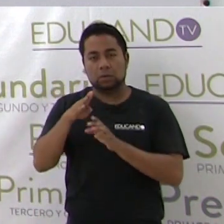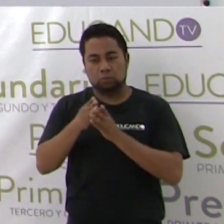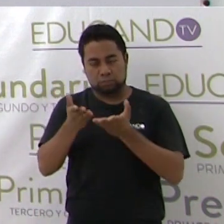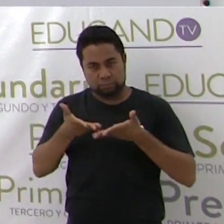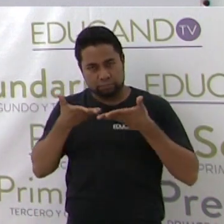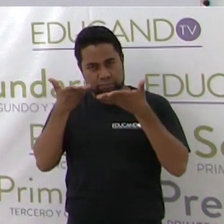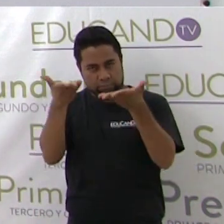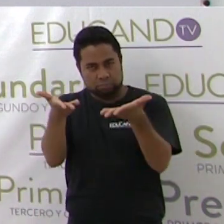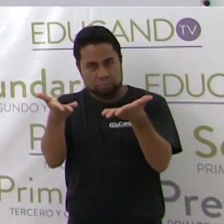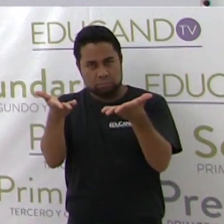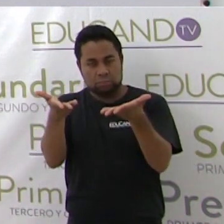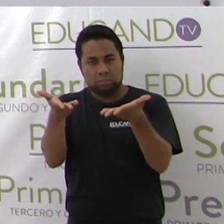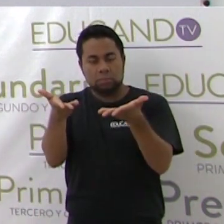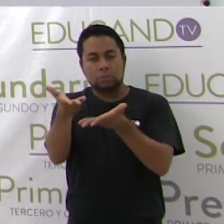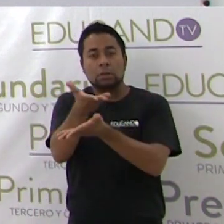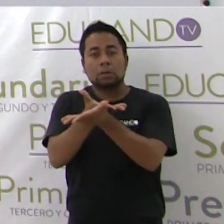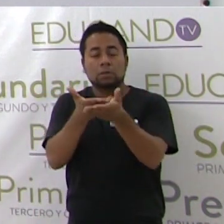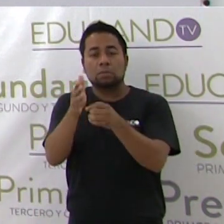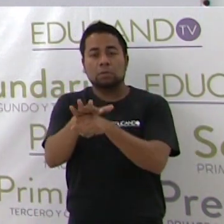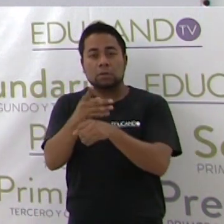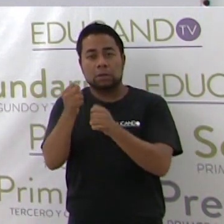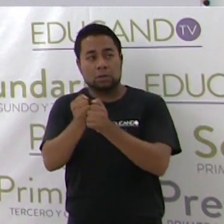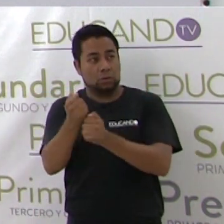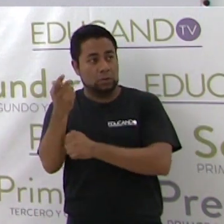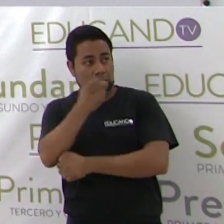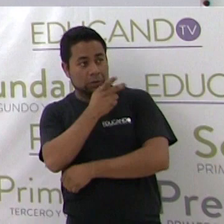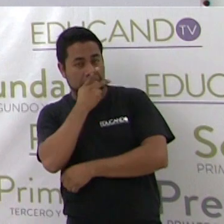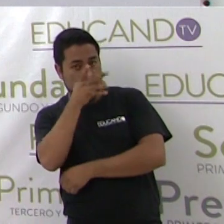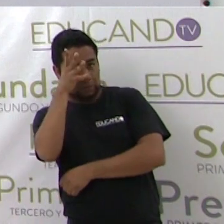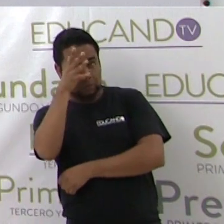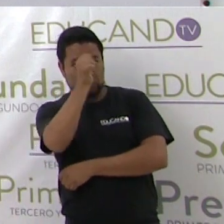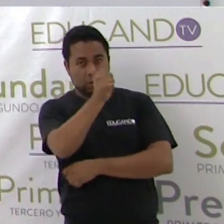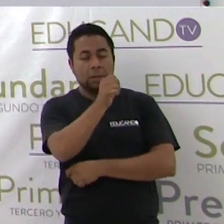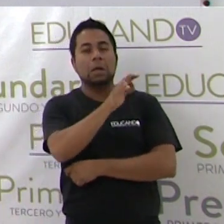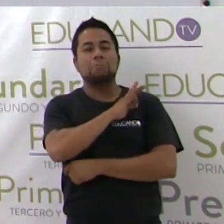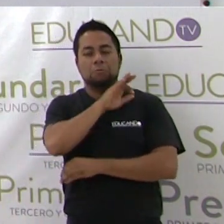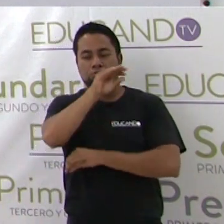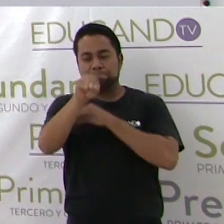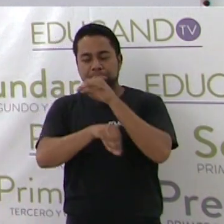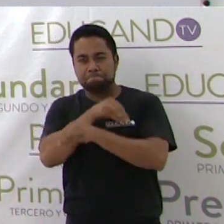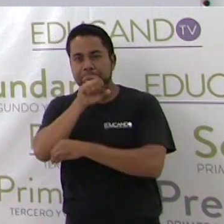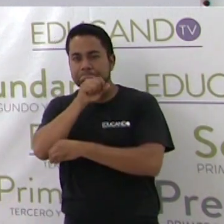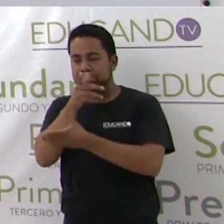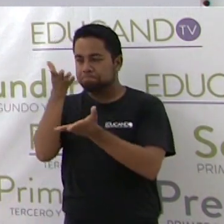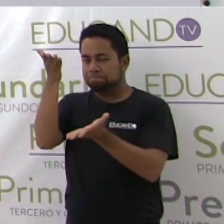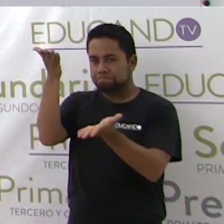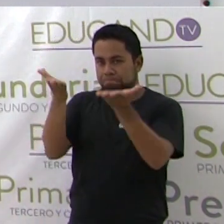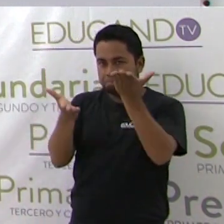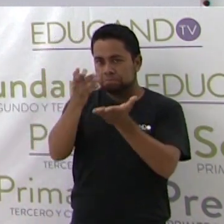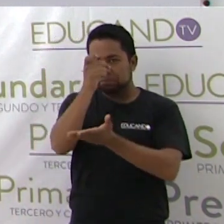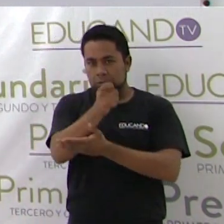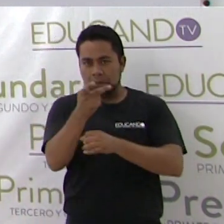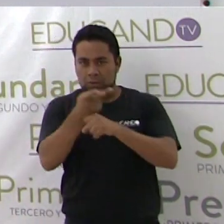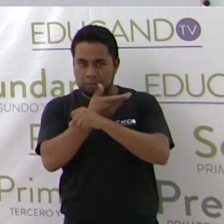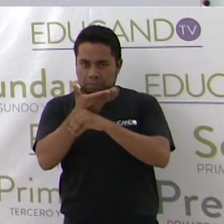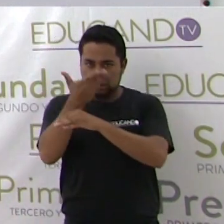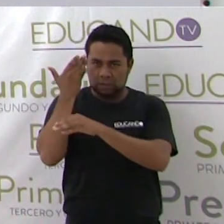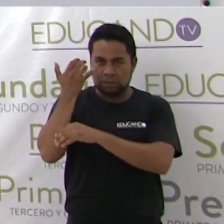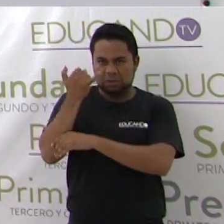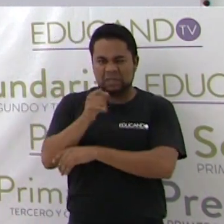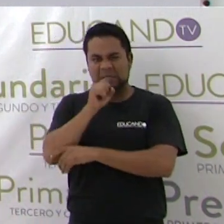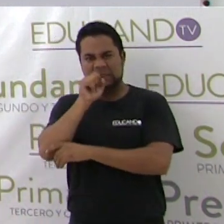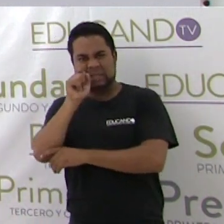compartiendo, porque vamos a partir de este concepto para poder definir y comparar entre lo que es el pretérito y